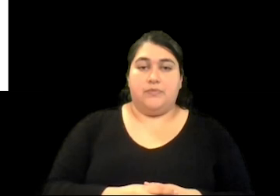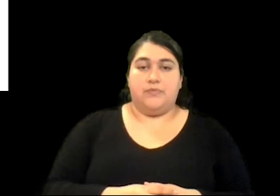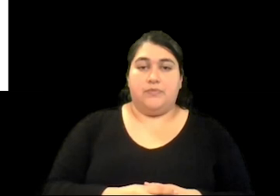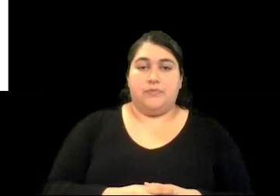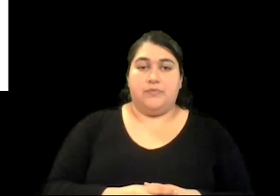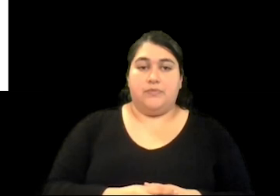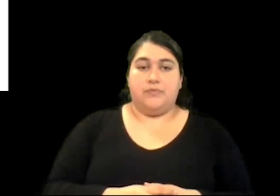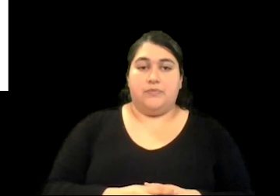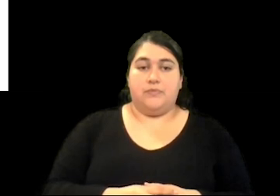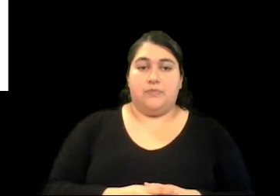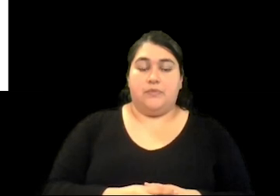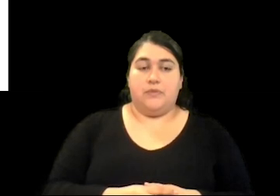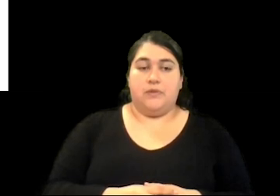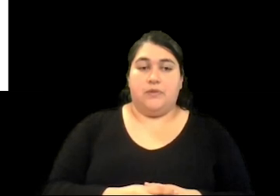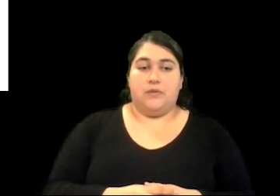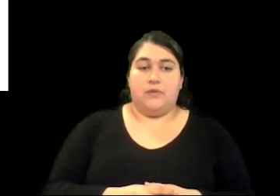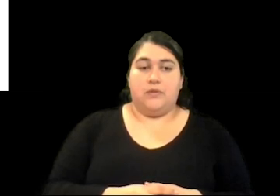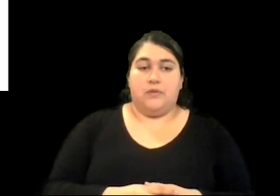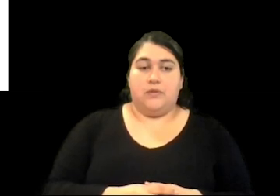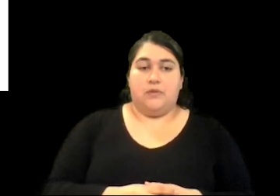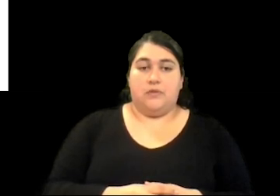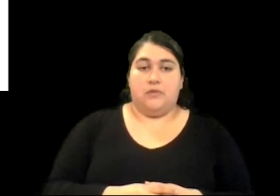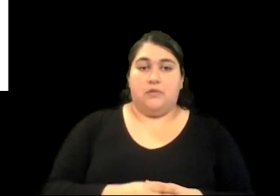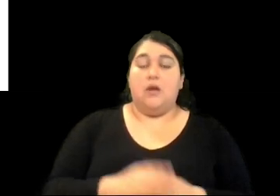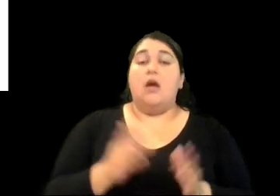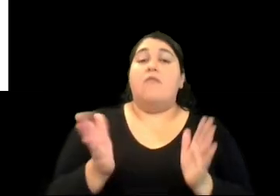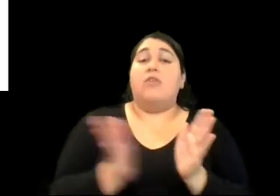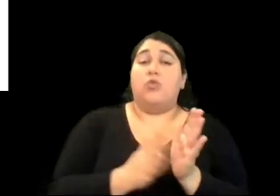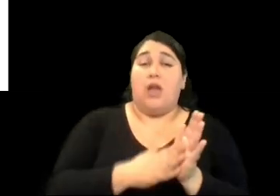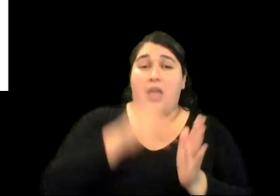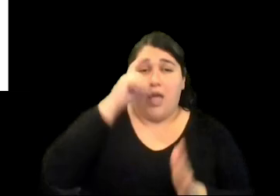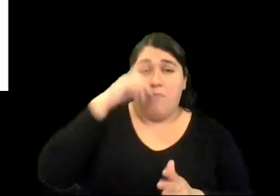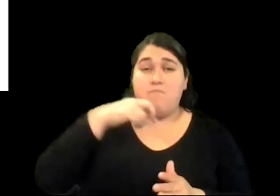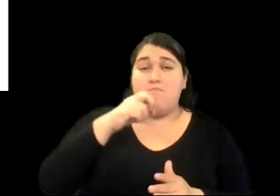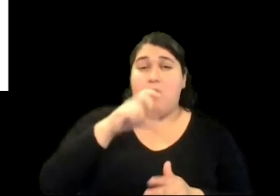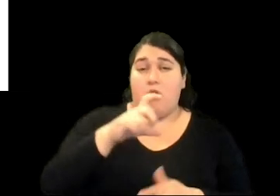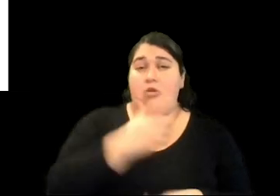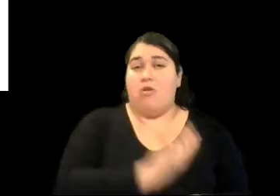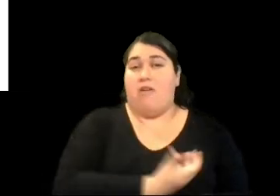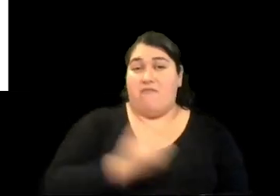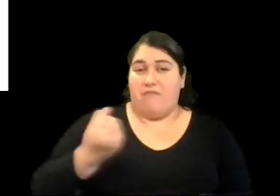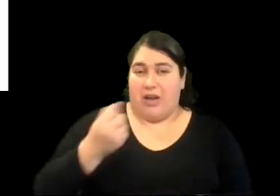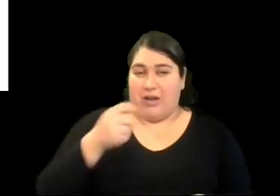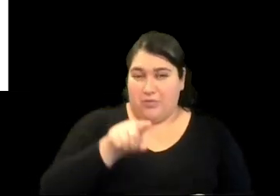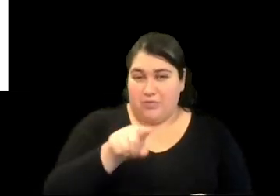Ajuste por facturación APOC. ¿Está incluido en la moratoria y blanqueo?